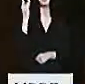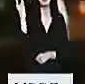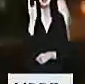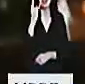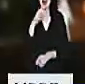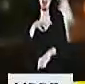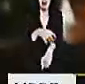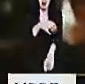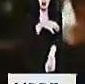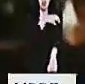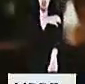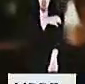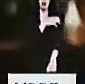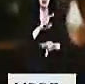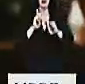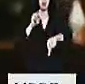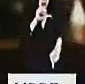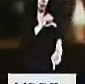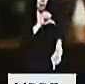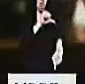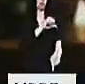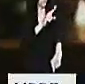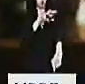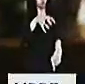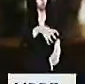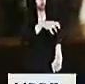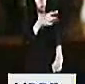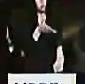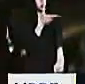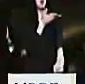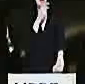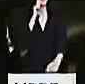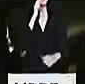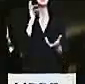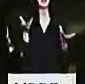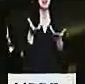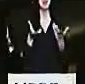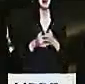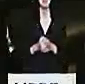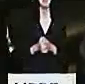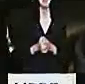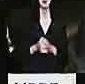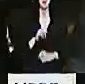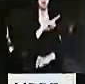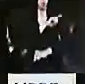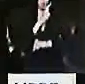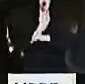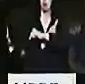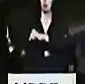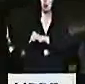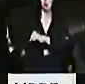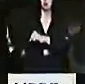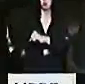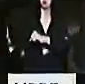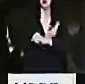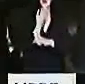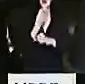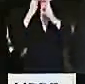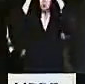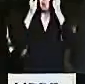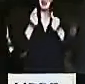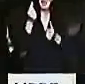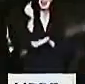Regiones. La descentralización en esencia significa traspaso de poder, de